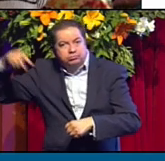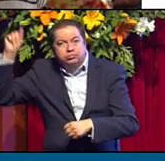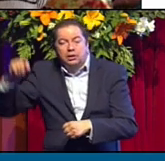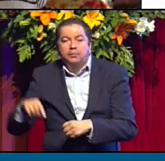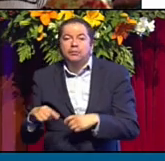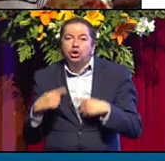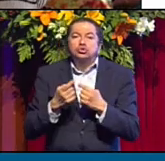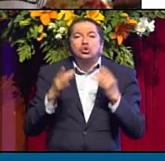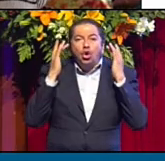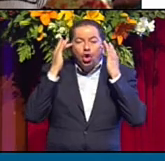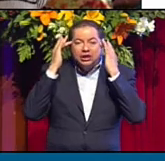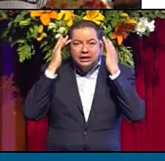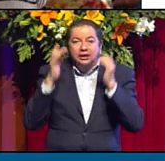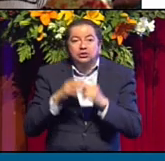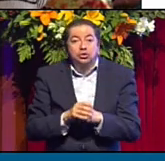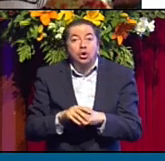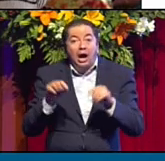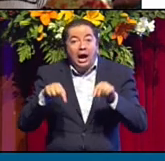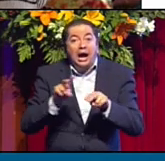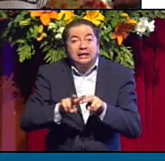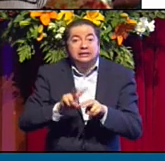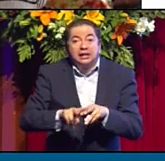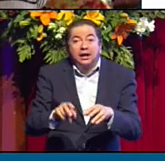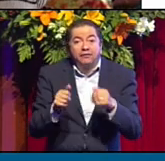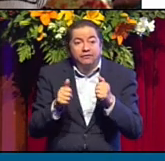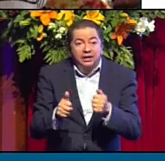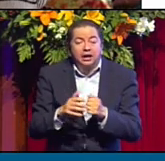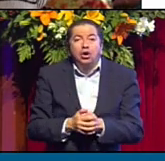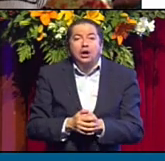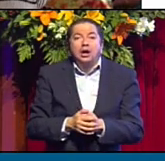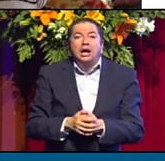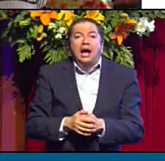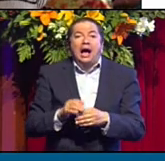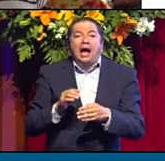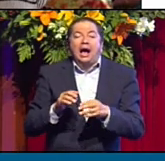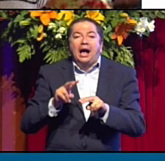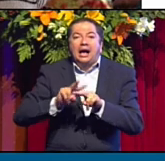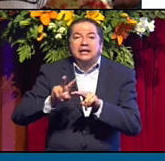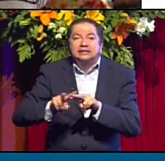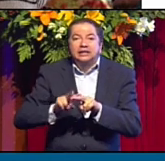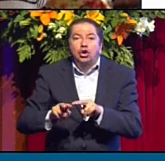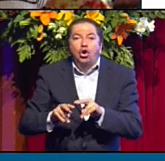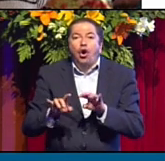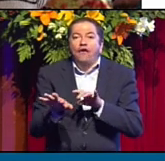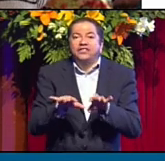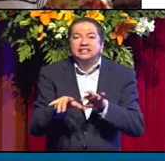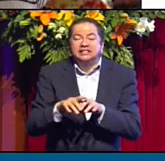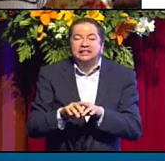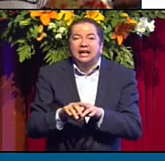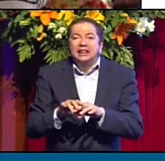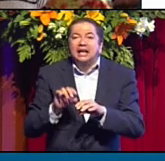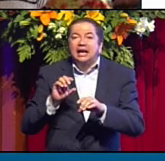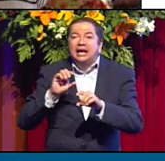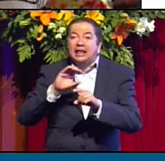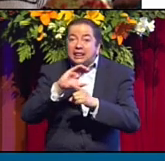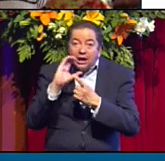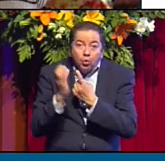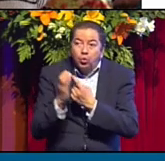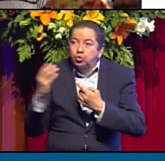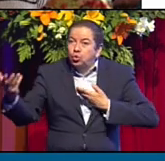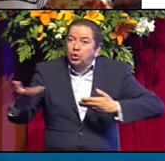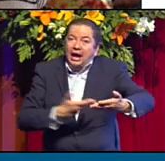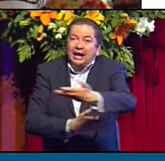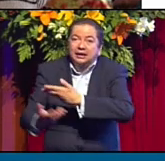contentos, porque en hacer bien las cosas dijimos, vamos a crear una oficina de interculturalidad y vamos a ver también en esa